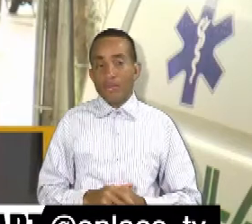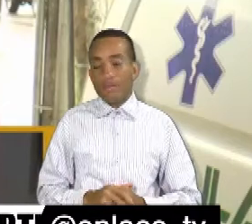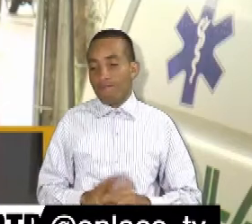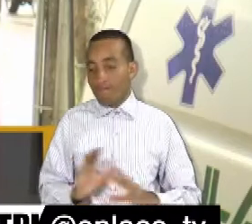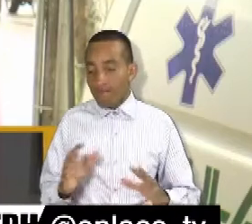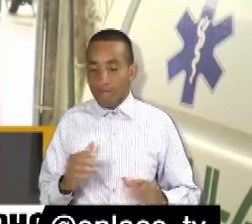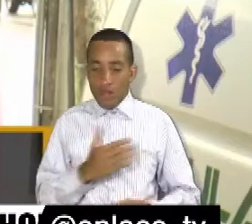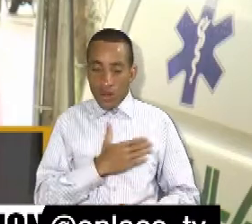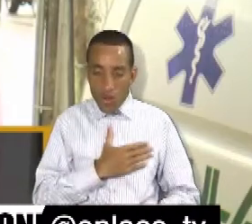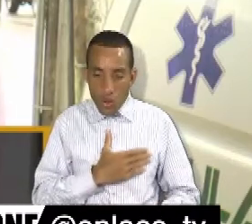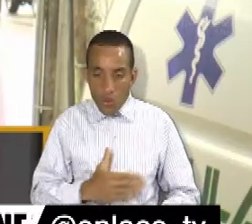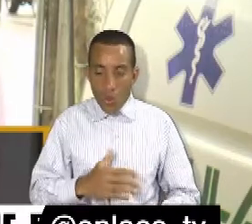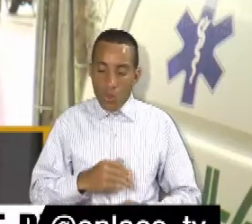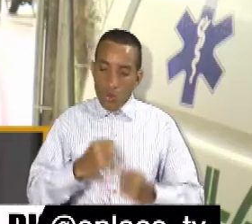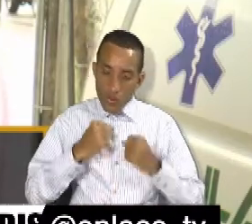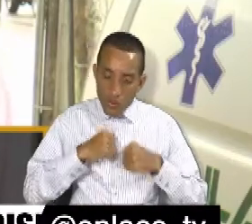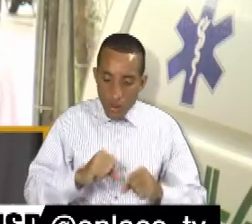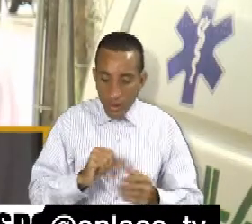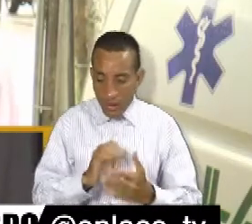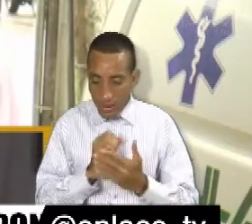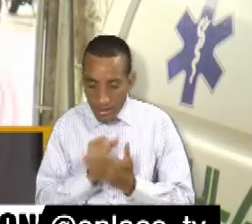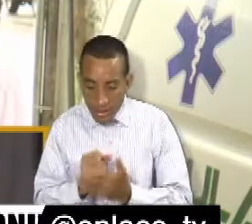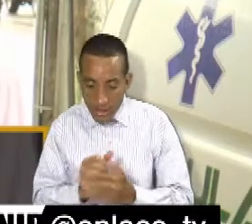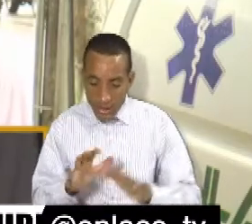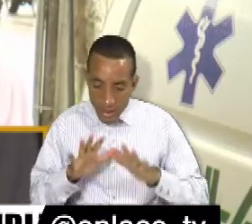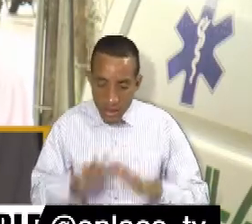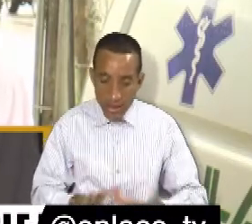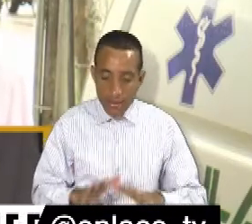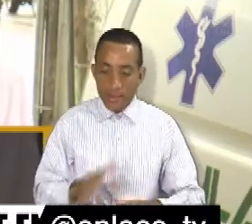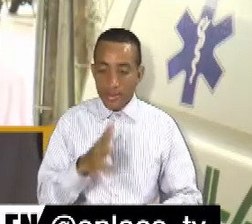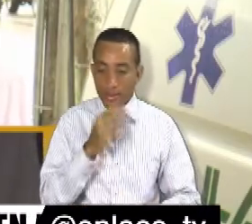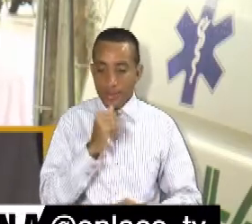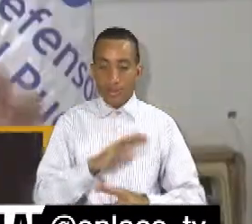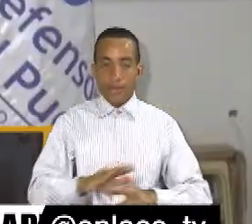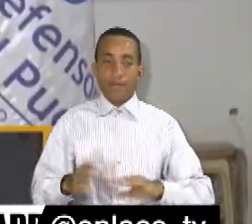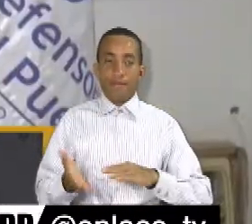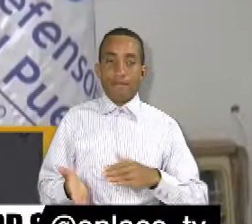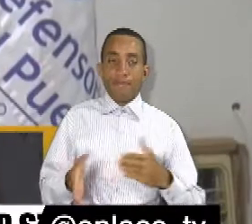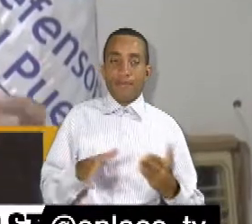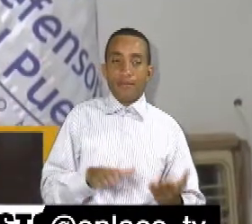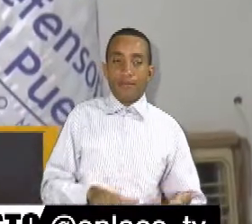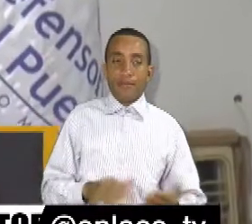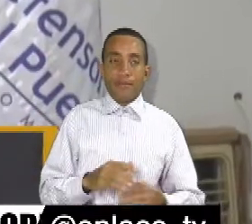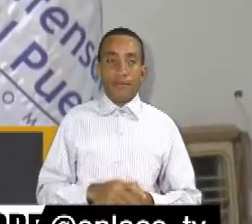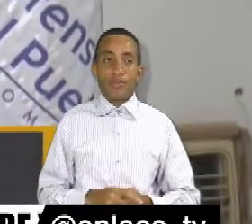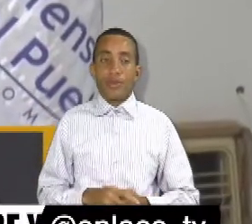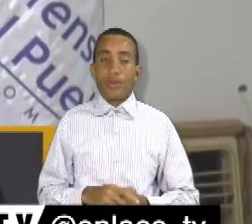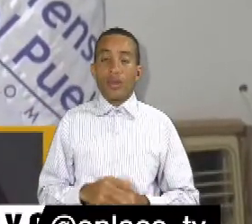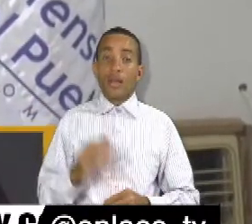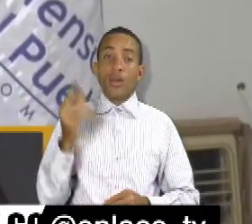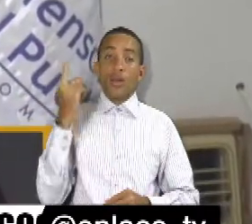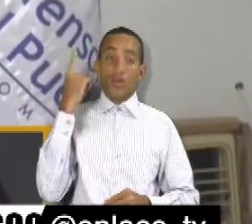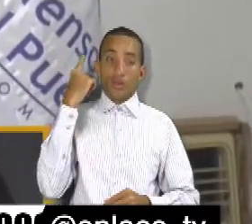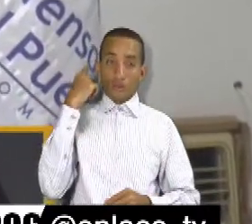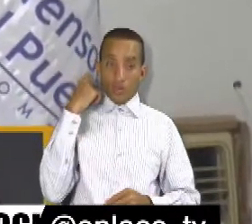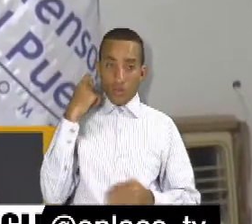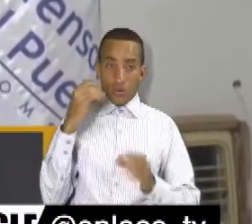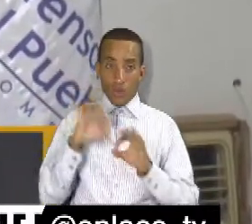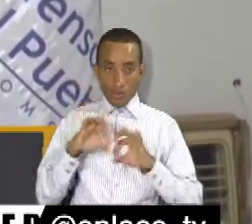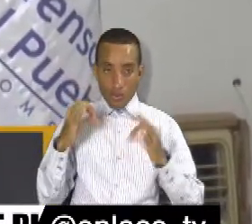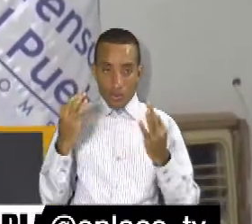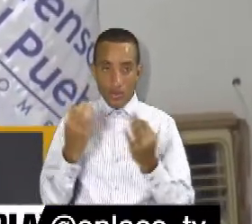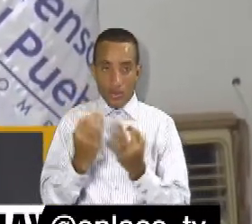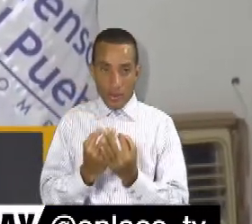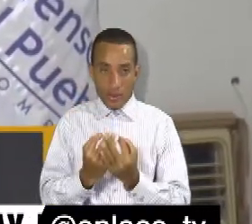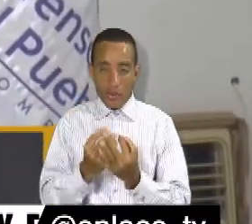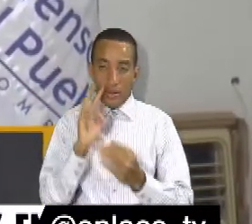posible y pues no responde y desafortunadamente se produce el fallecimiento. La última vez que los familiares del defensor regional del pueblo lo